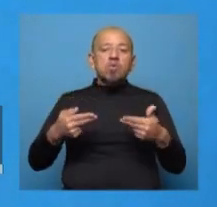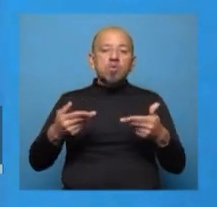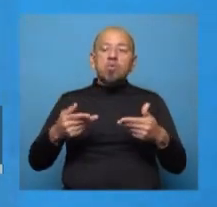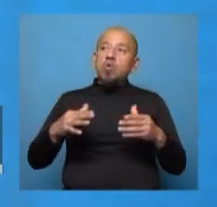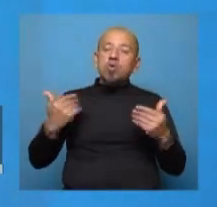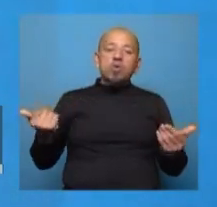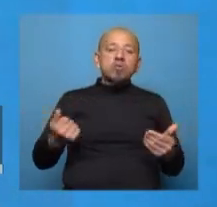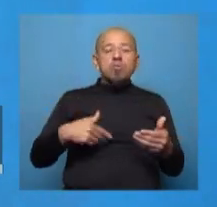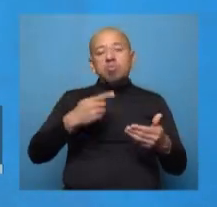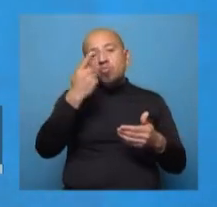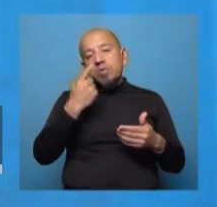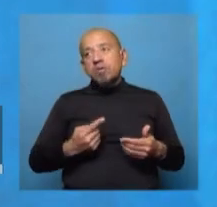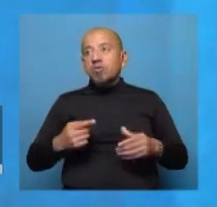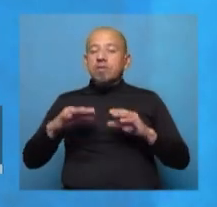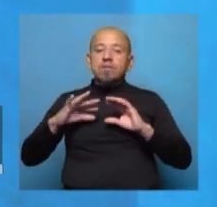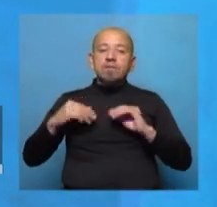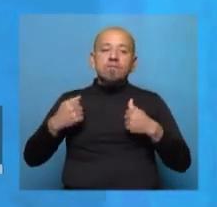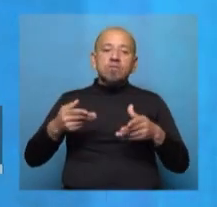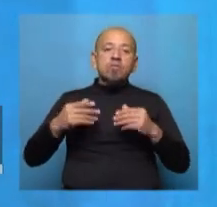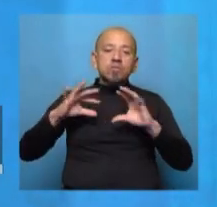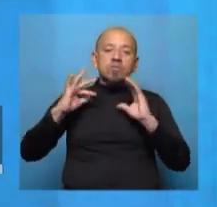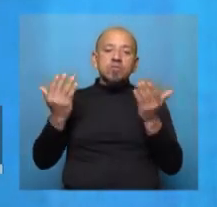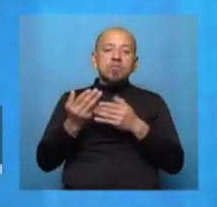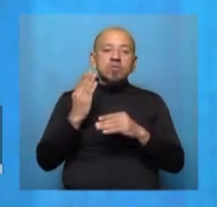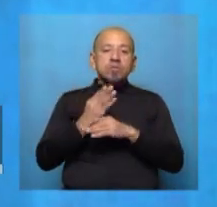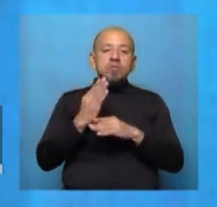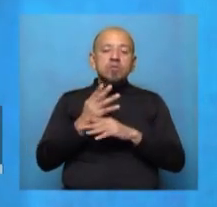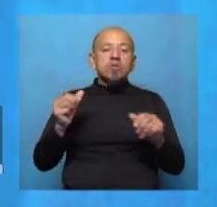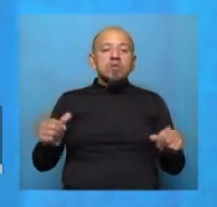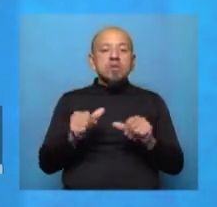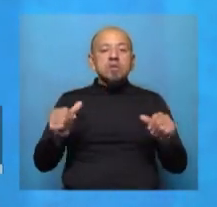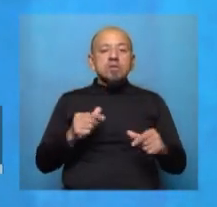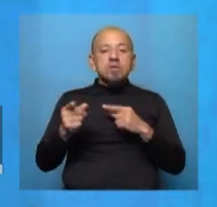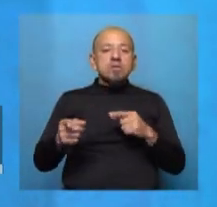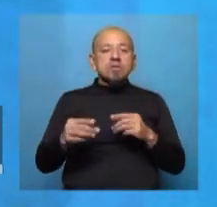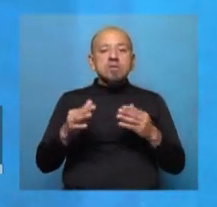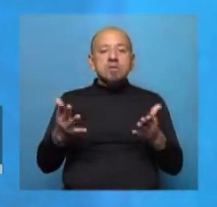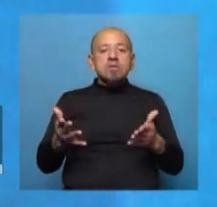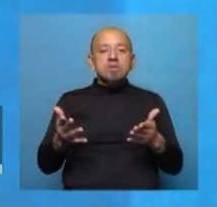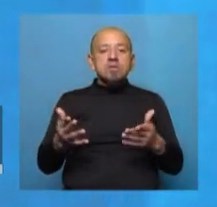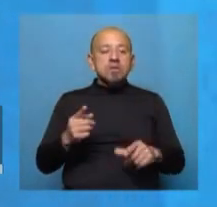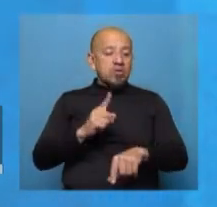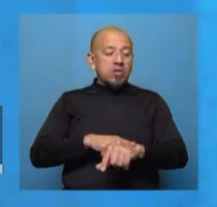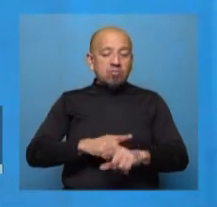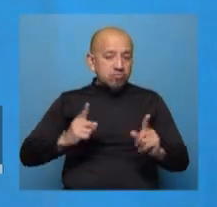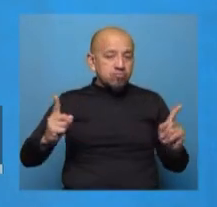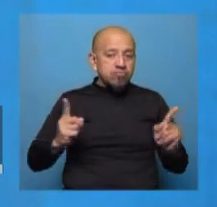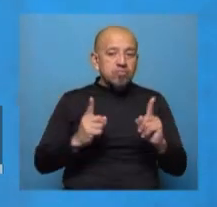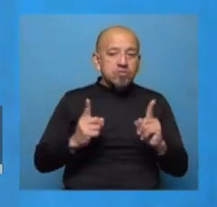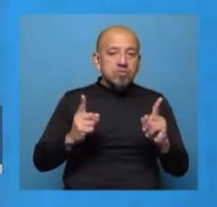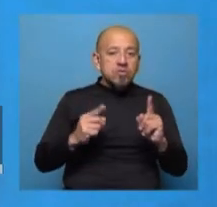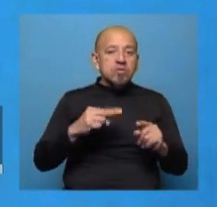monumento del fútbol mundial lo construimos en aquella época en un tiempo récord de